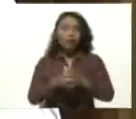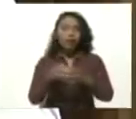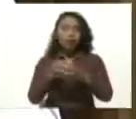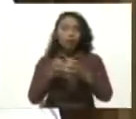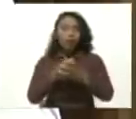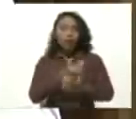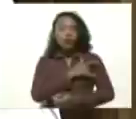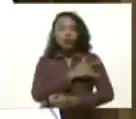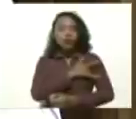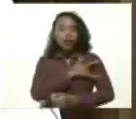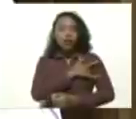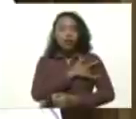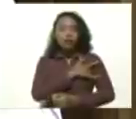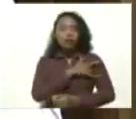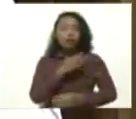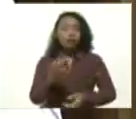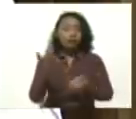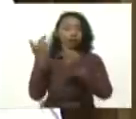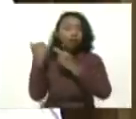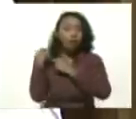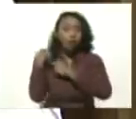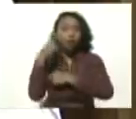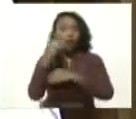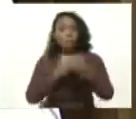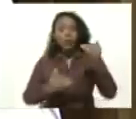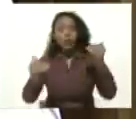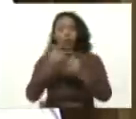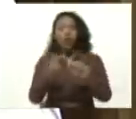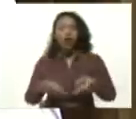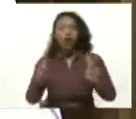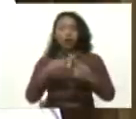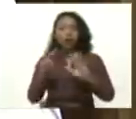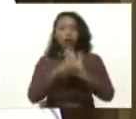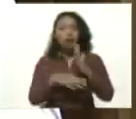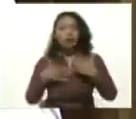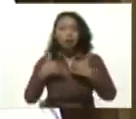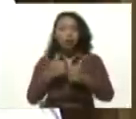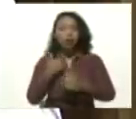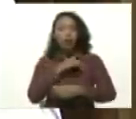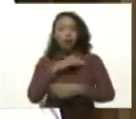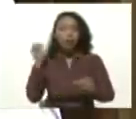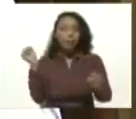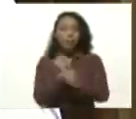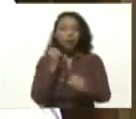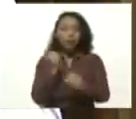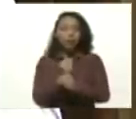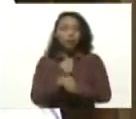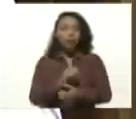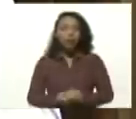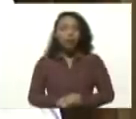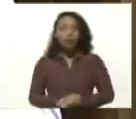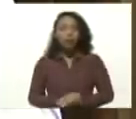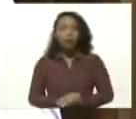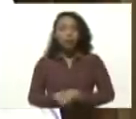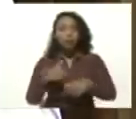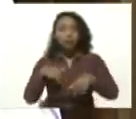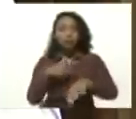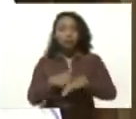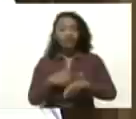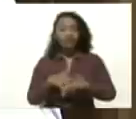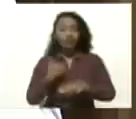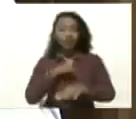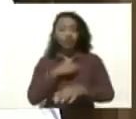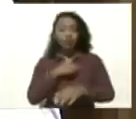metodología del 7+7, corresponde un alto valor de la bioseguridad de nuestros trabajadores y trabajadoras. Y en estos momentos nos